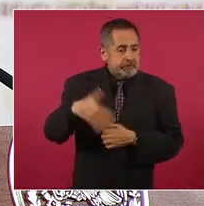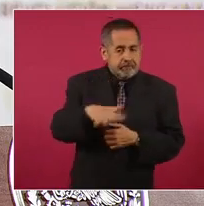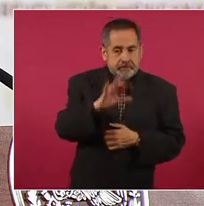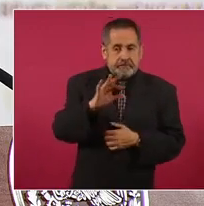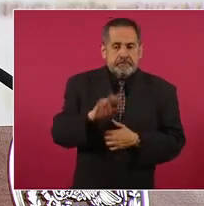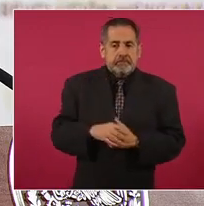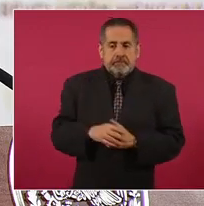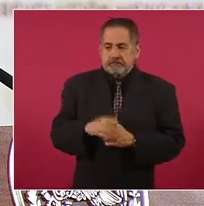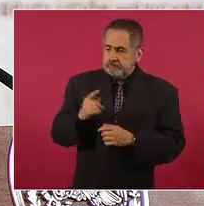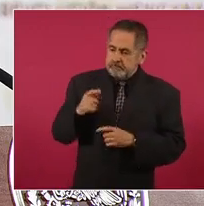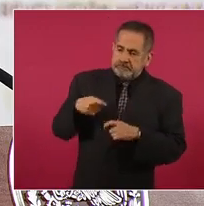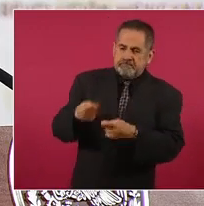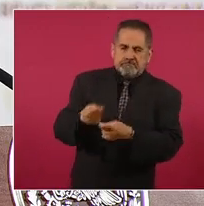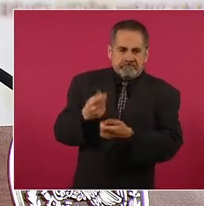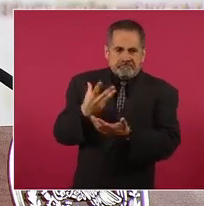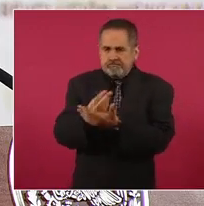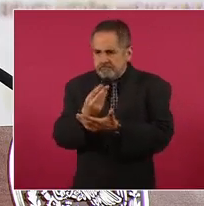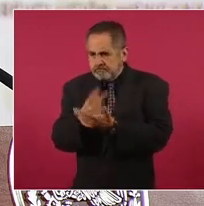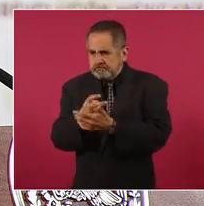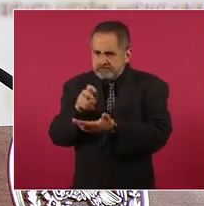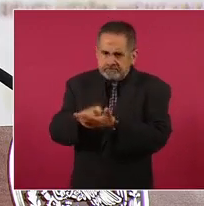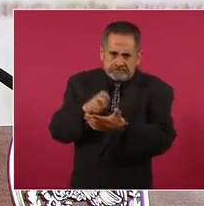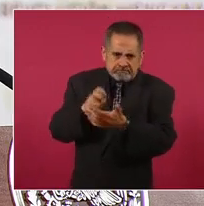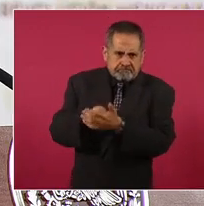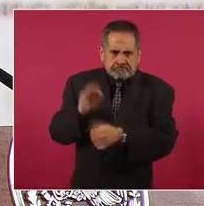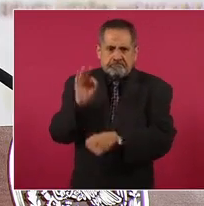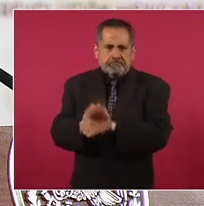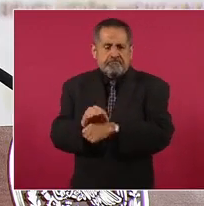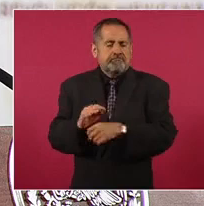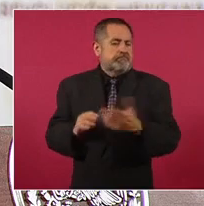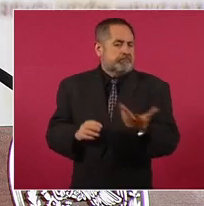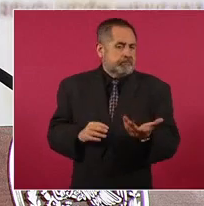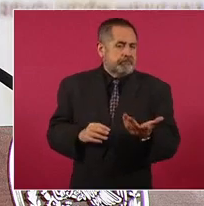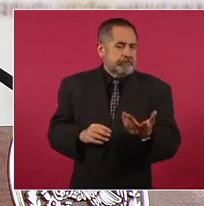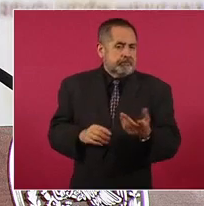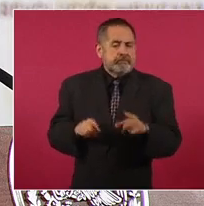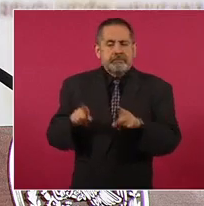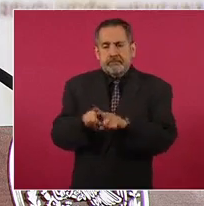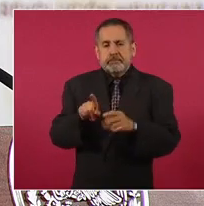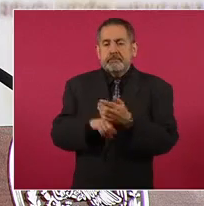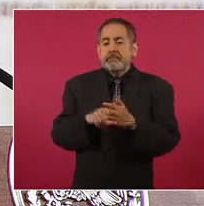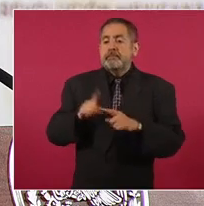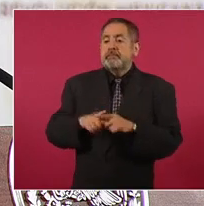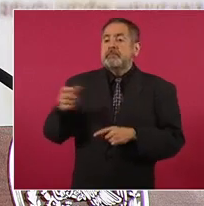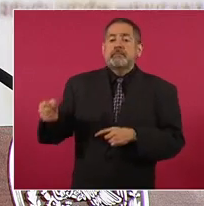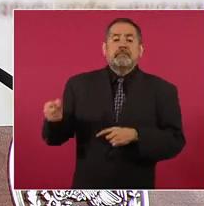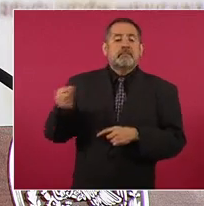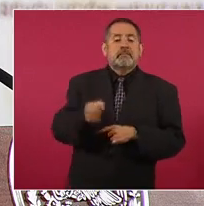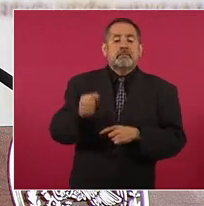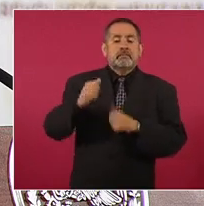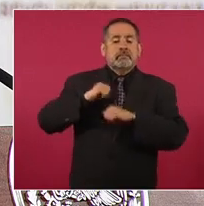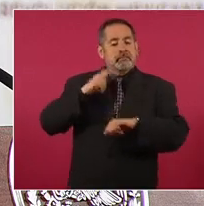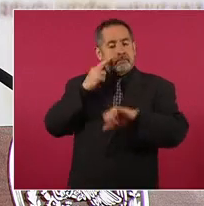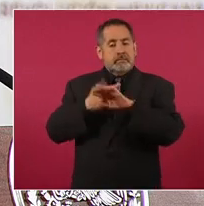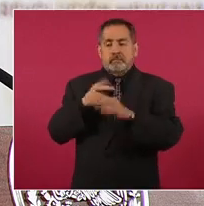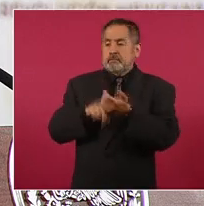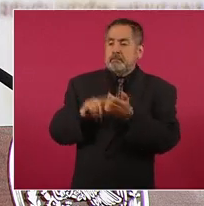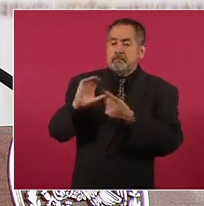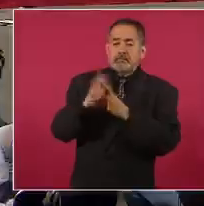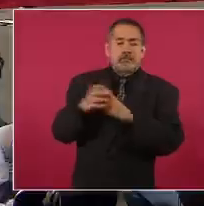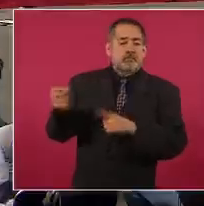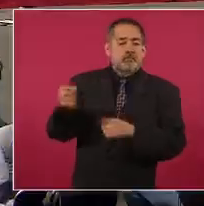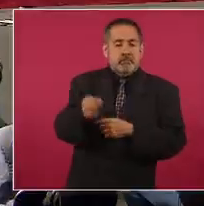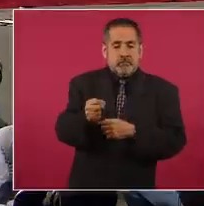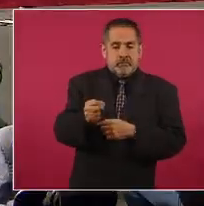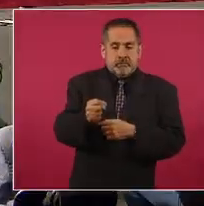su fortalecimiento. Por supuesto que el primer paso, además de nombrar a la titular de la comisión, fue